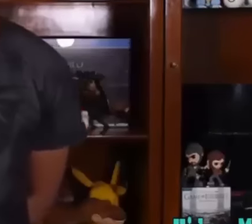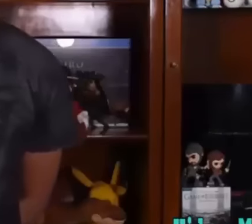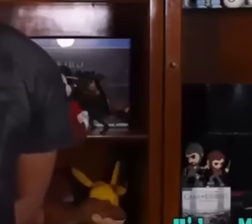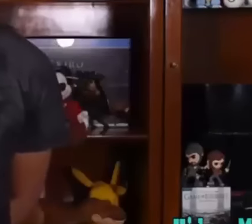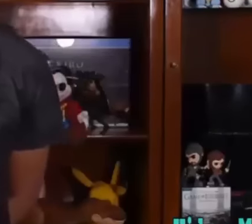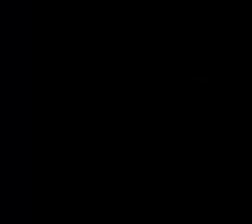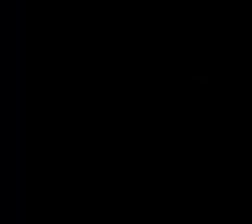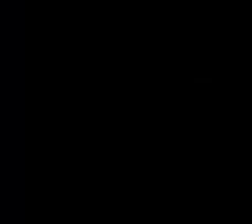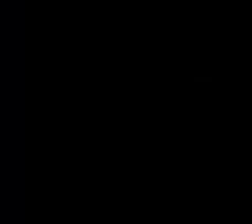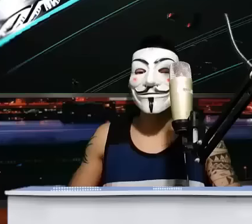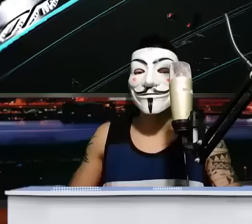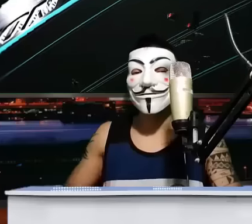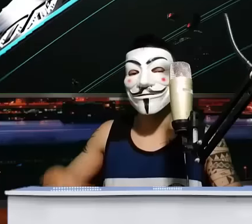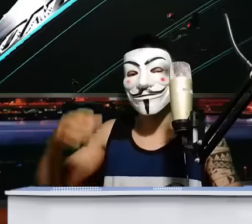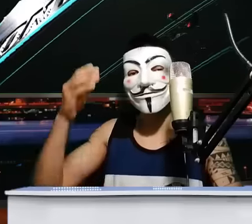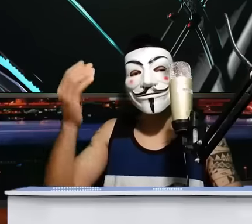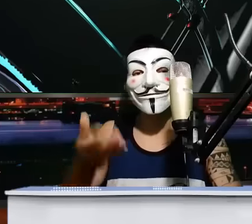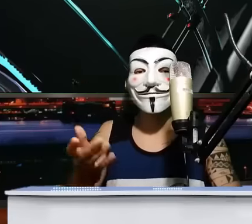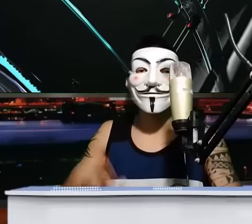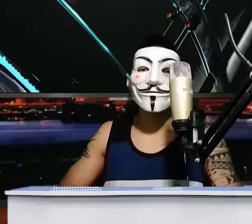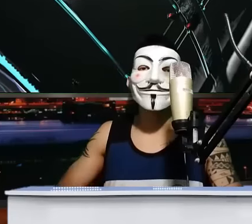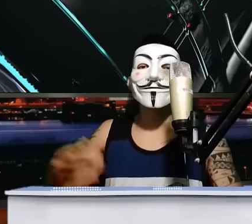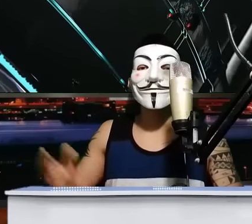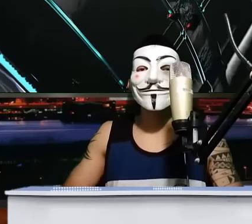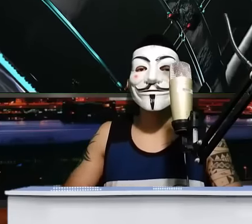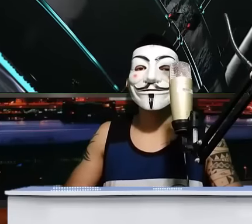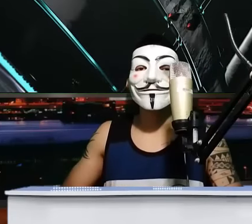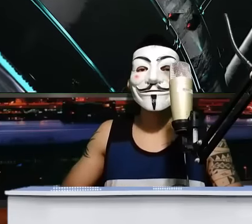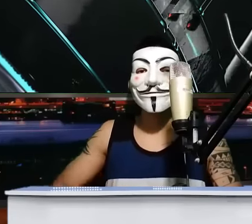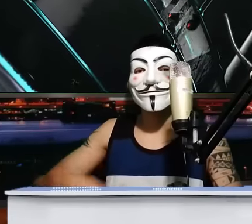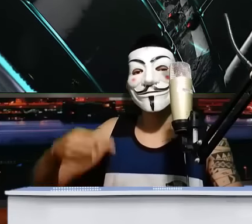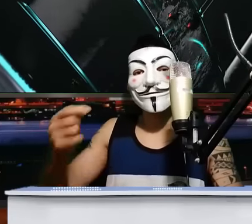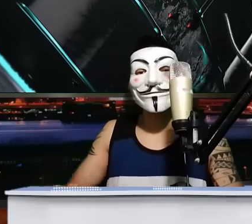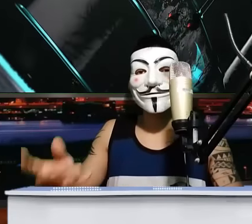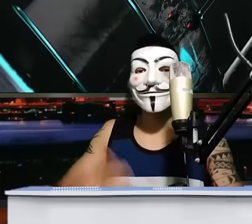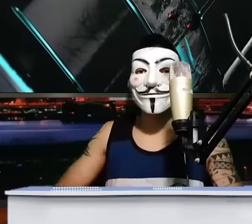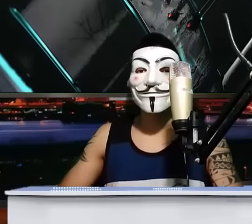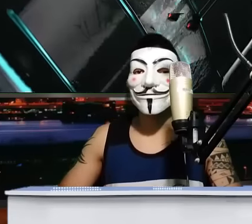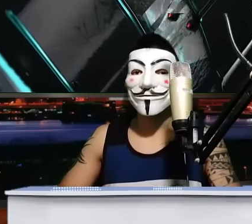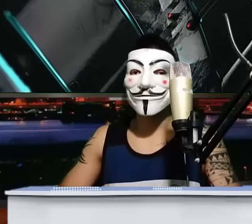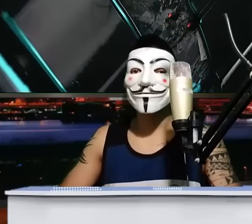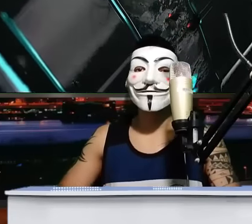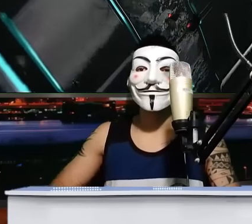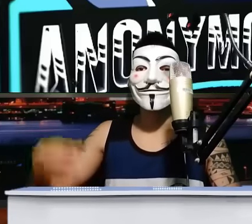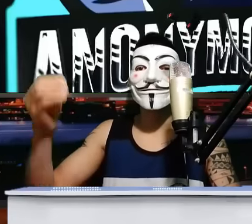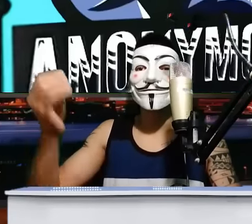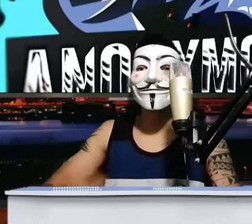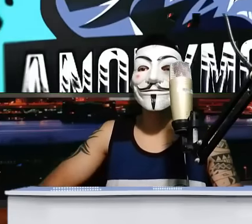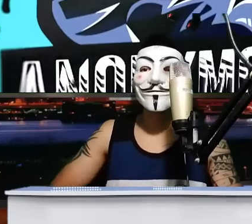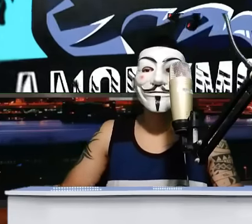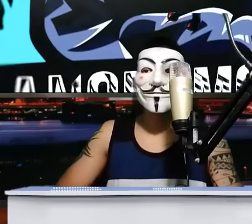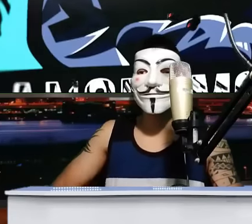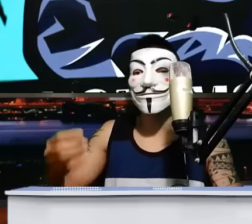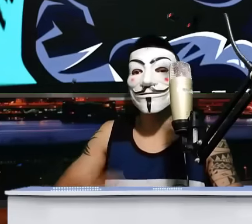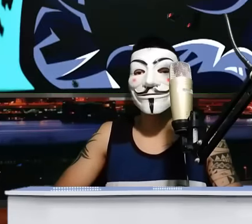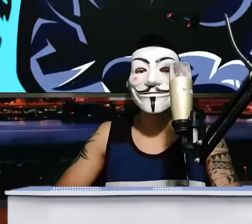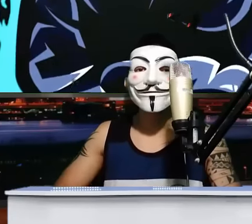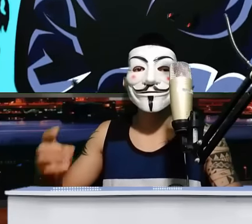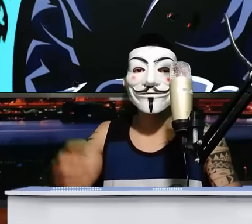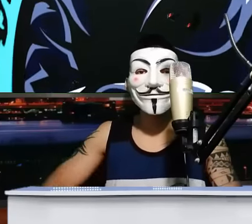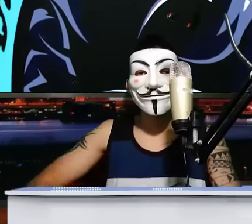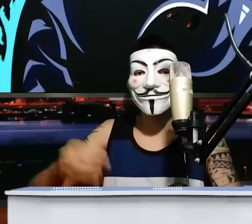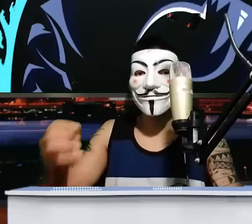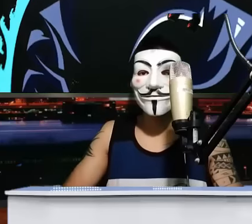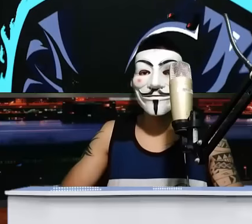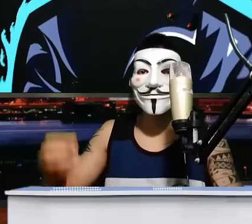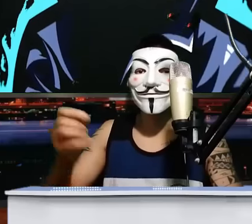dijo. Y sí, señores, según este maje, el FMLN está más actualizado que nunca y que tienen personas dispuestas